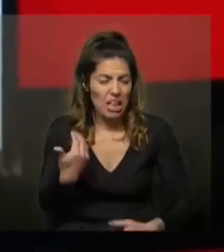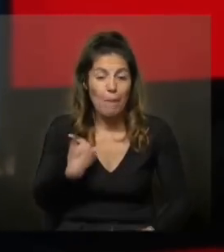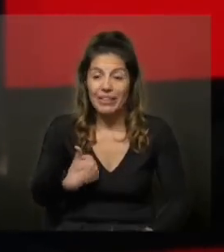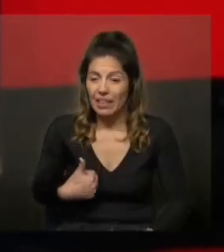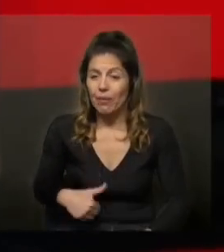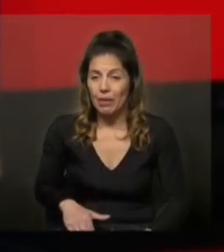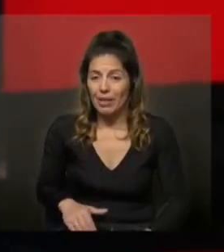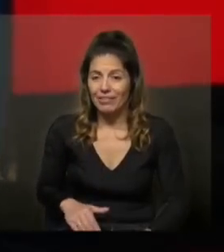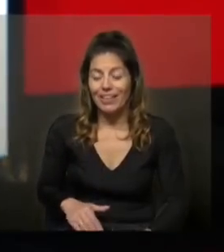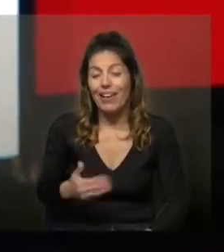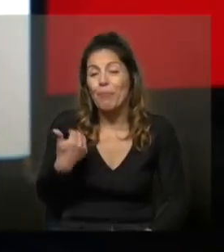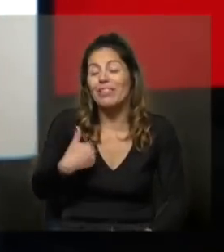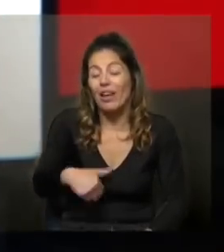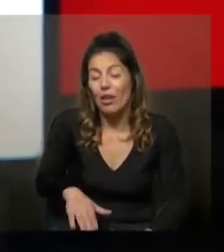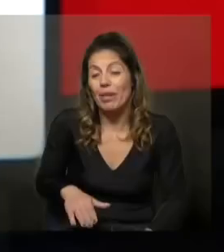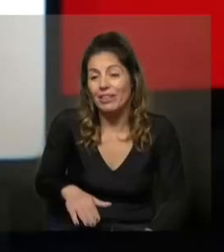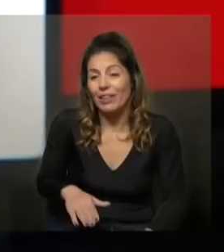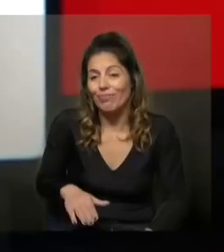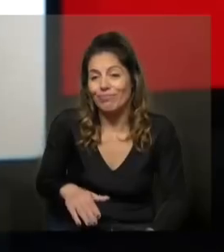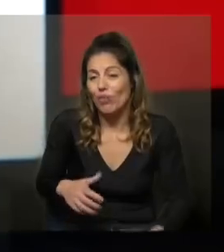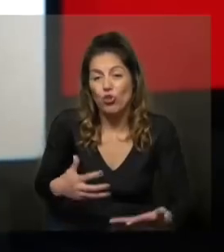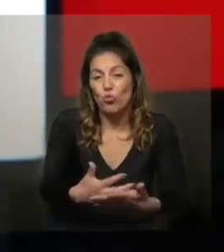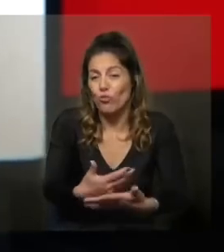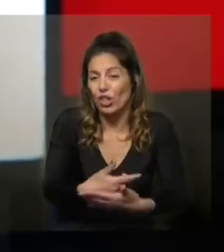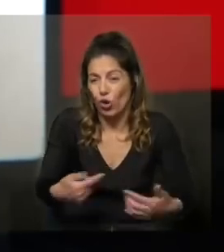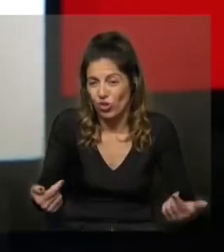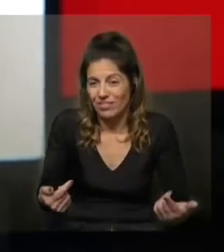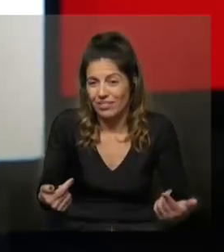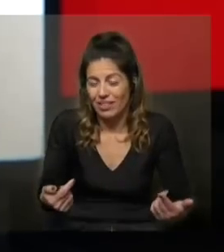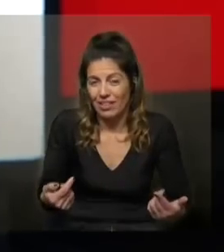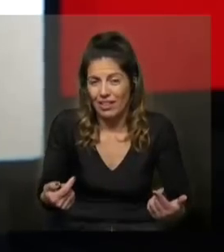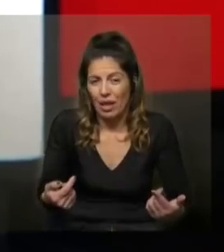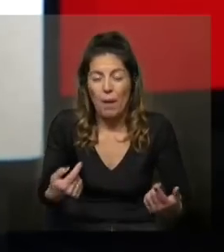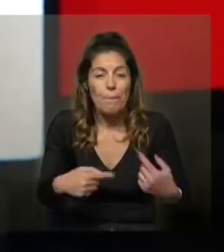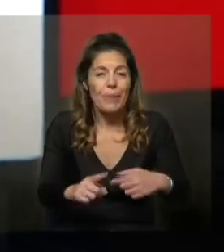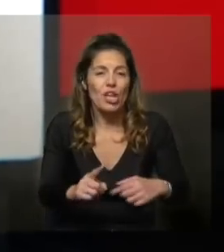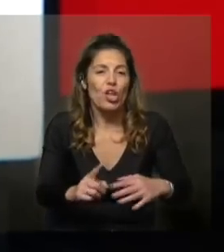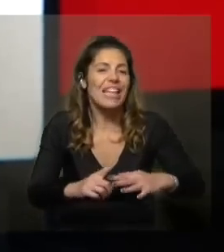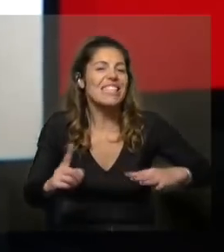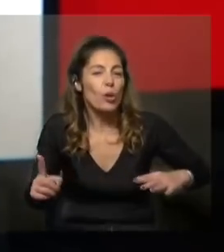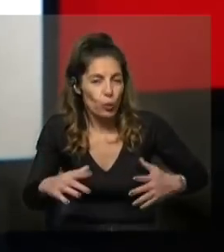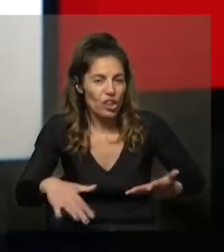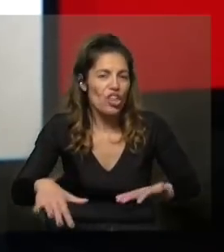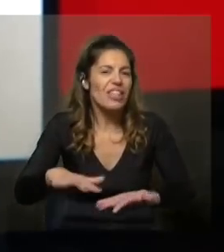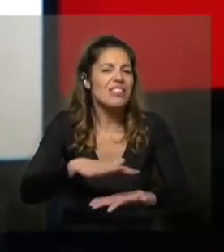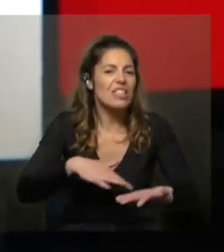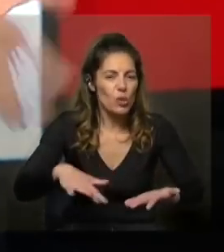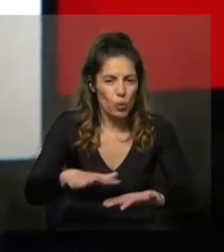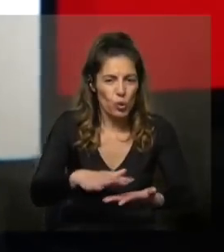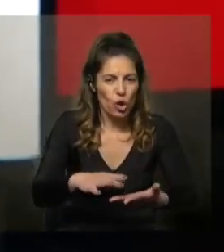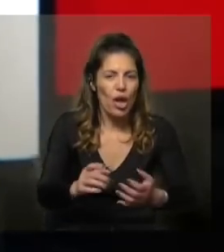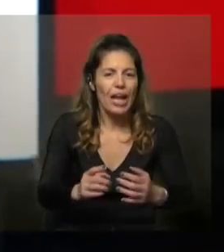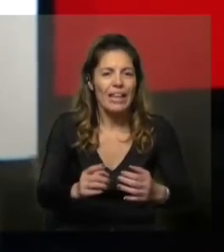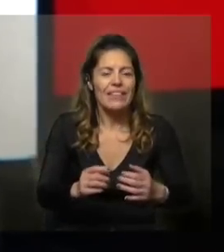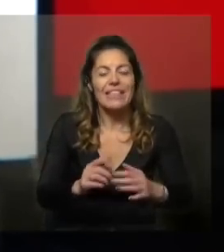tiene sus costos pero por algo no no estás excluido de determinados círculos estás excluido de